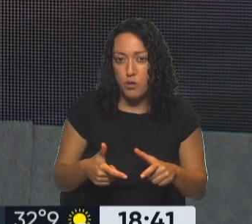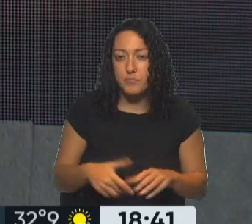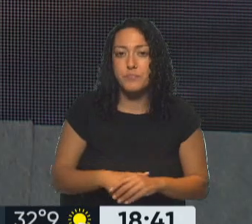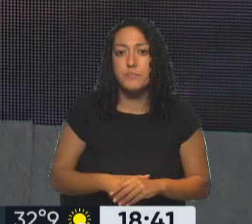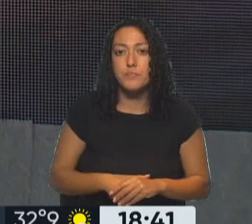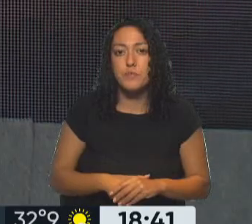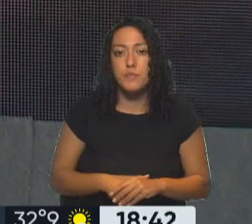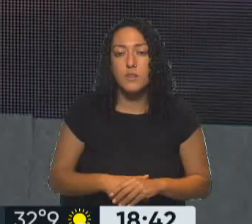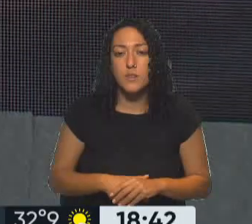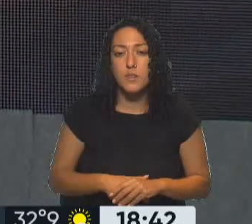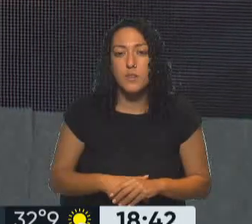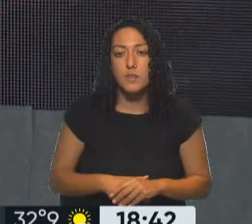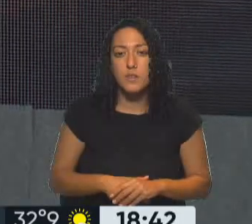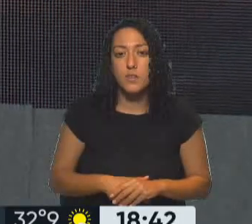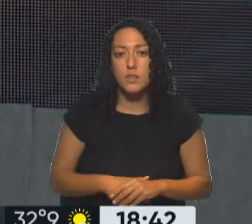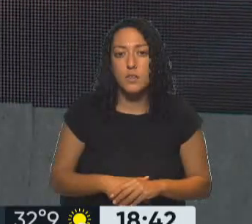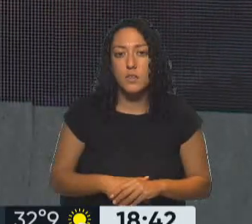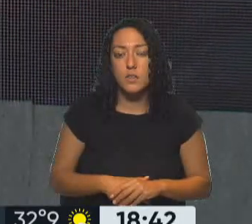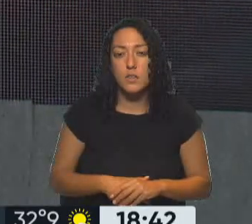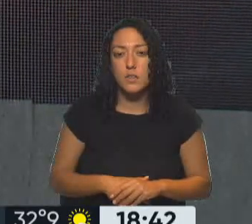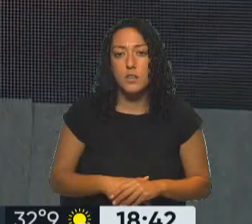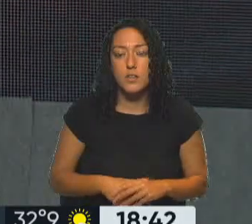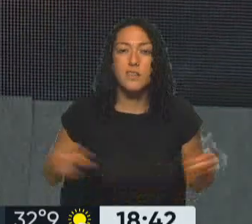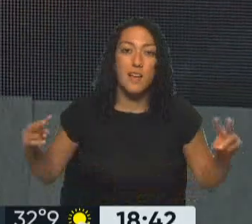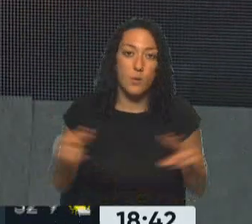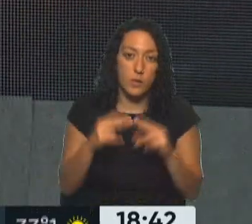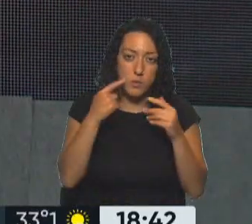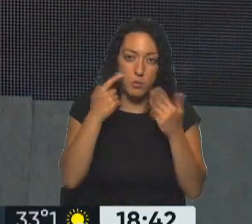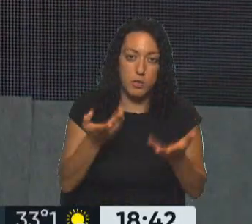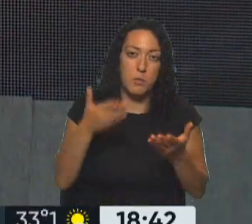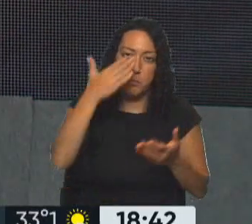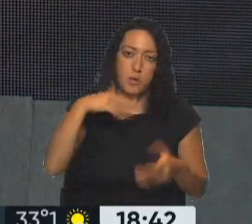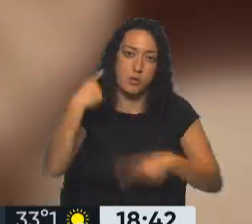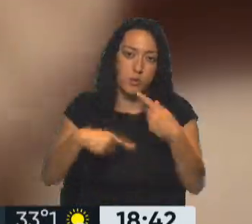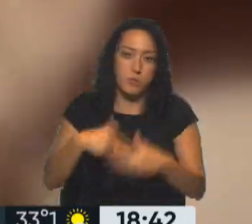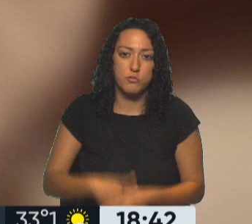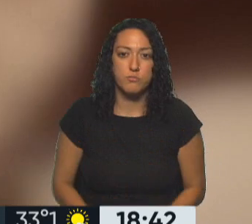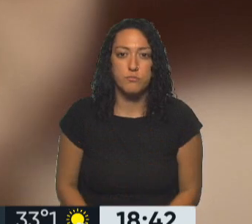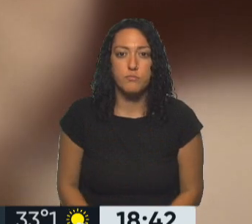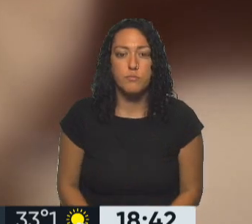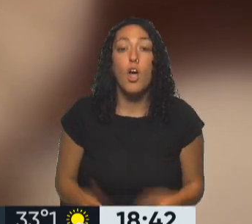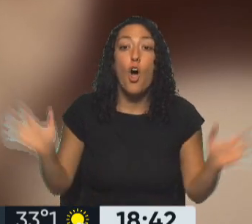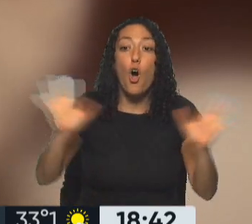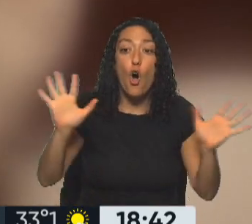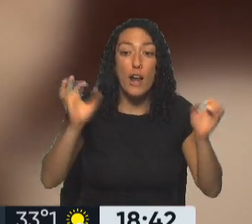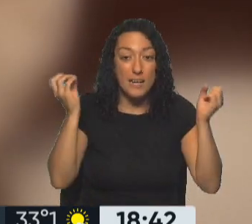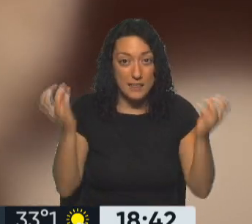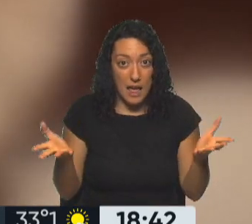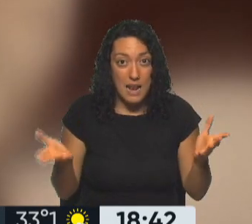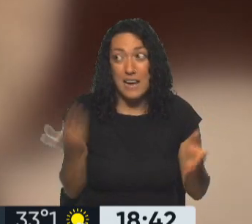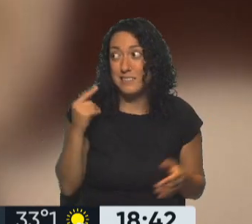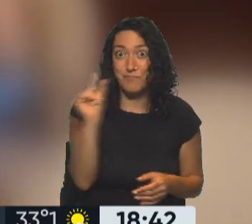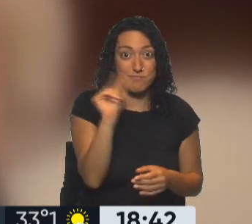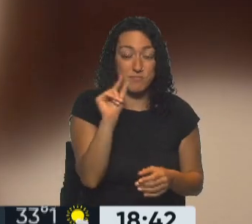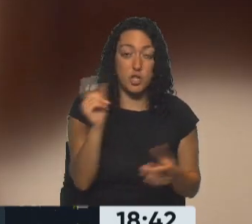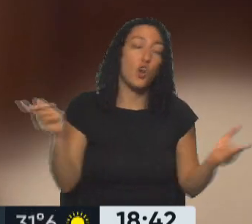me permite tenemos un registro de ese encuentro y seguimos Charlando por favor Hola qué tal bueno recién se